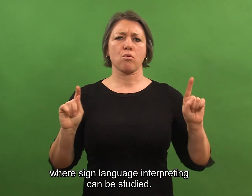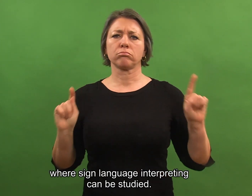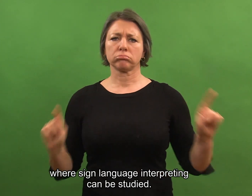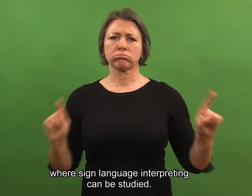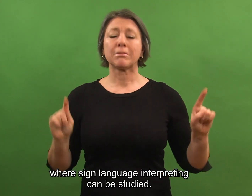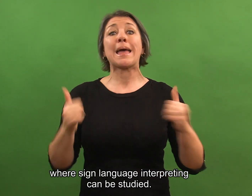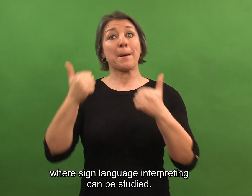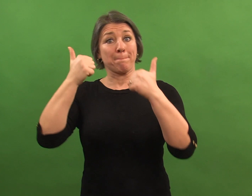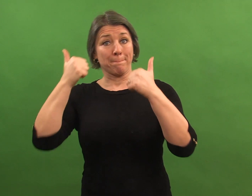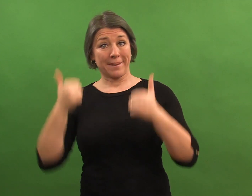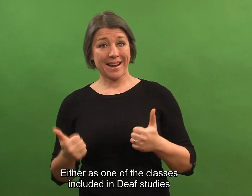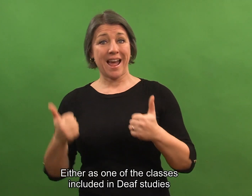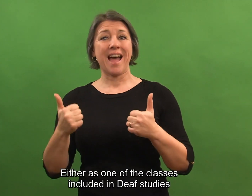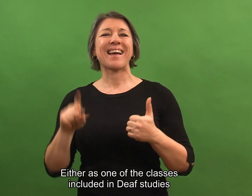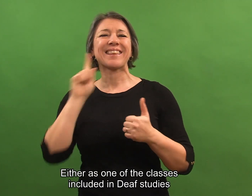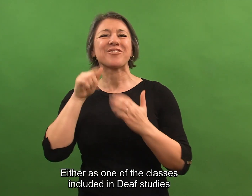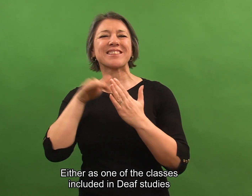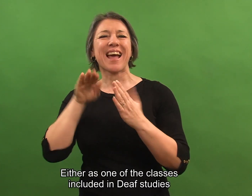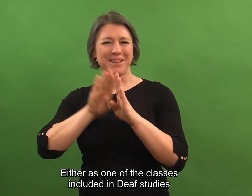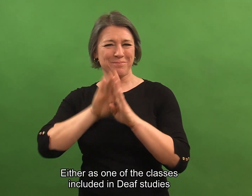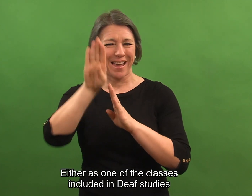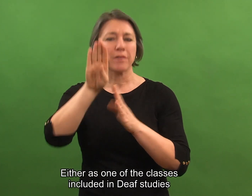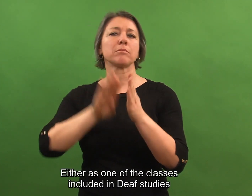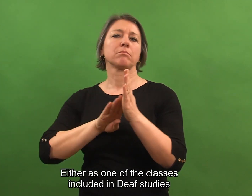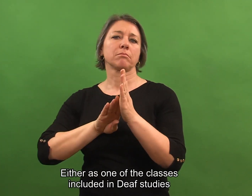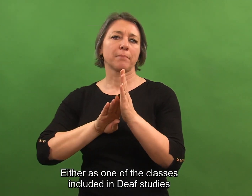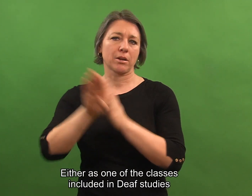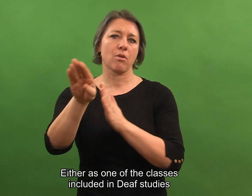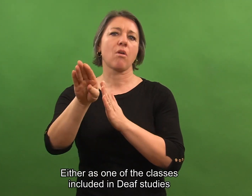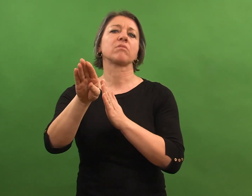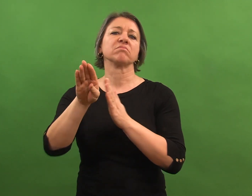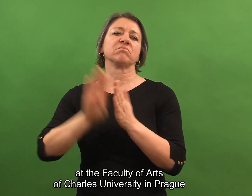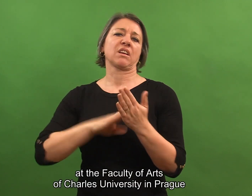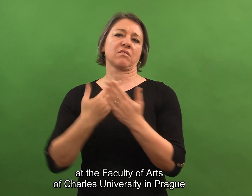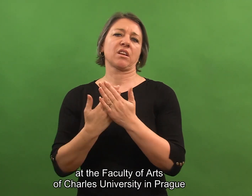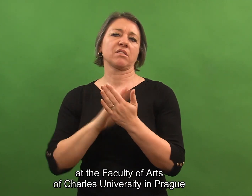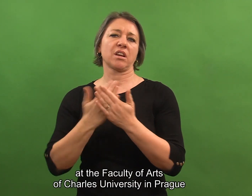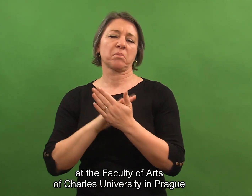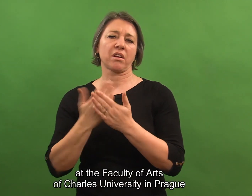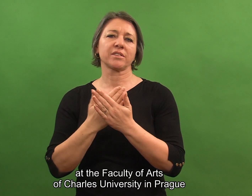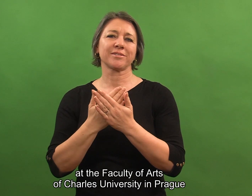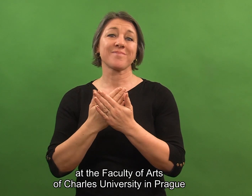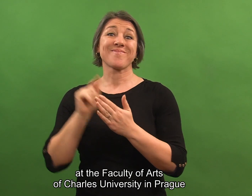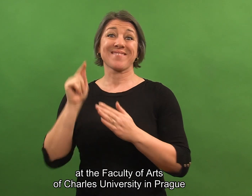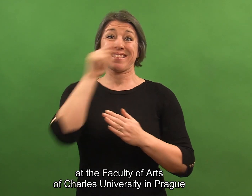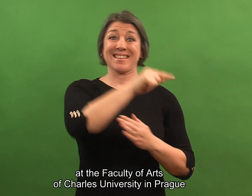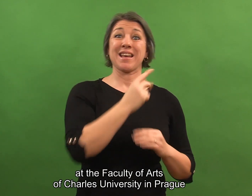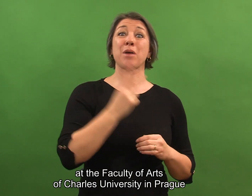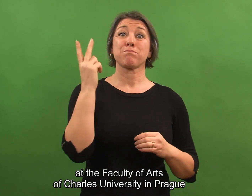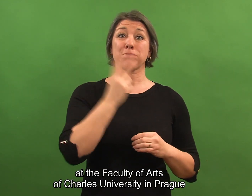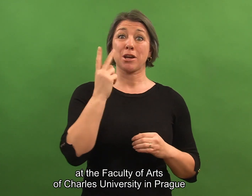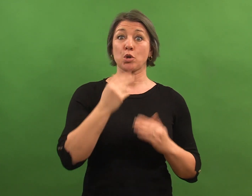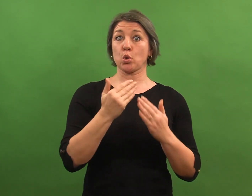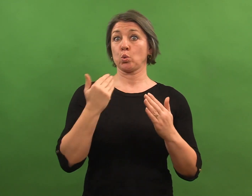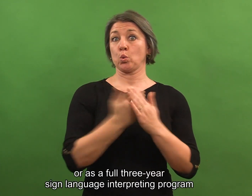programas de licenciatura en donde se puede estudiar la interpretación en lengua de señas, ya sea como una de